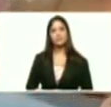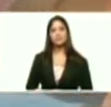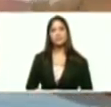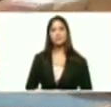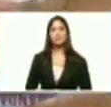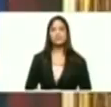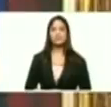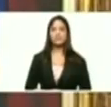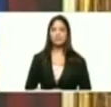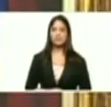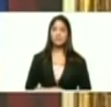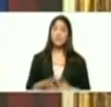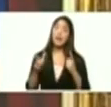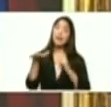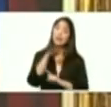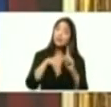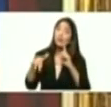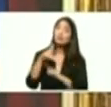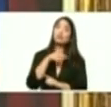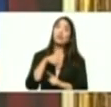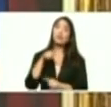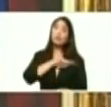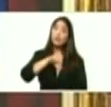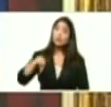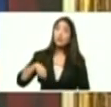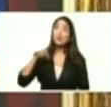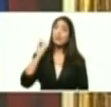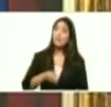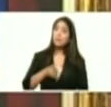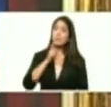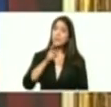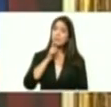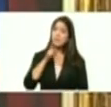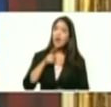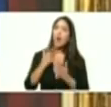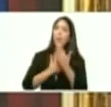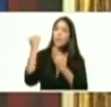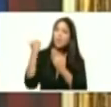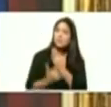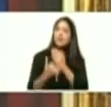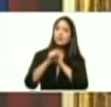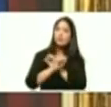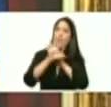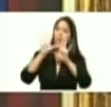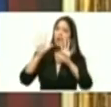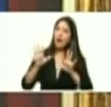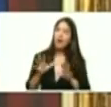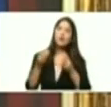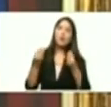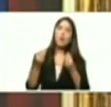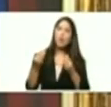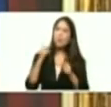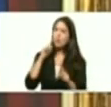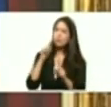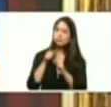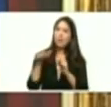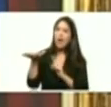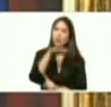y las circunstancias, que nos toque pasar, las navegamos, con el proyecto claro, de cómo ir, y hacia dónde ir,